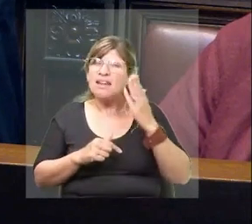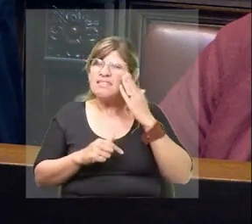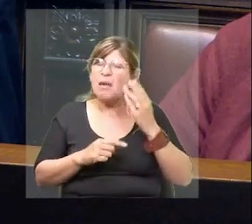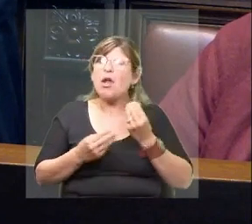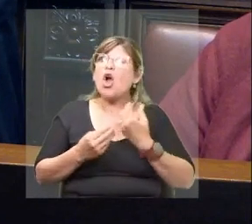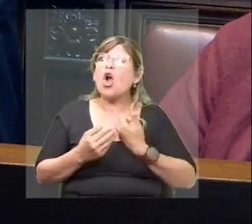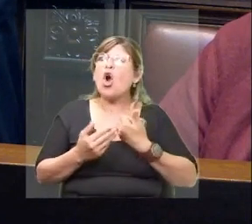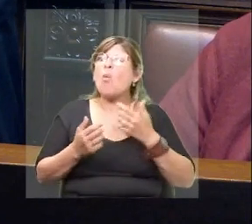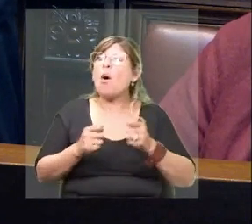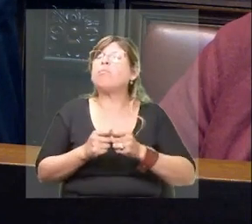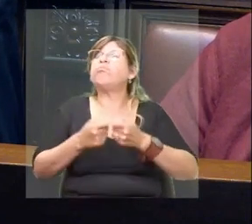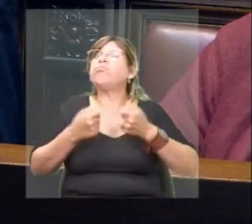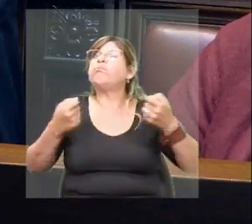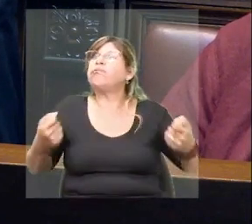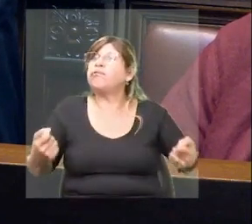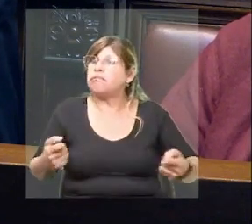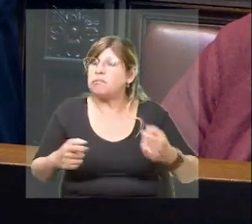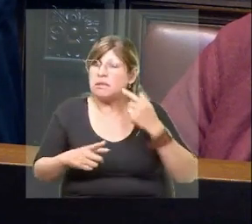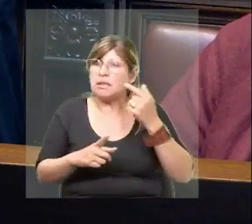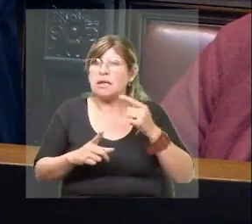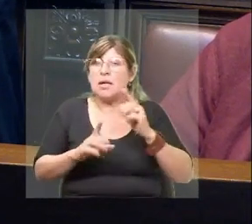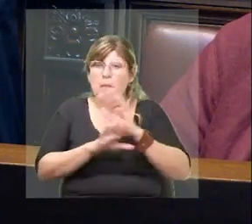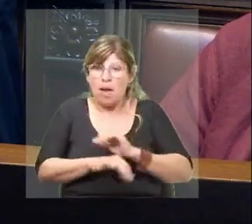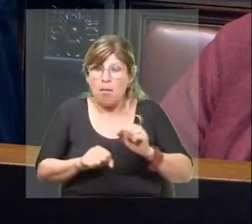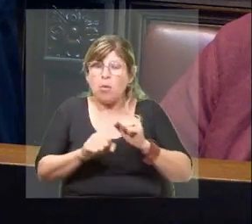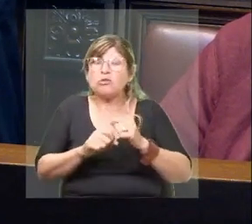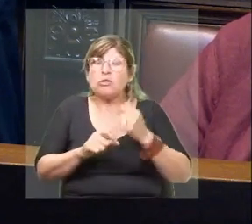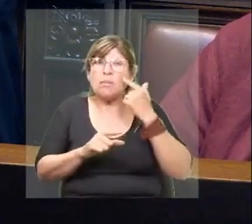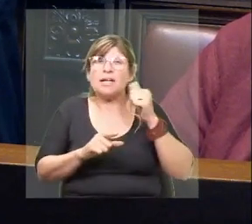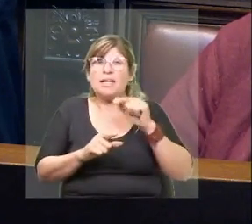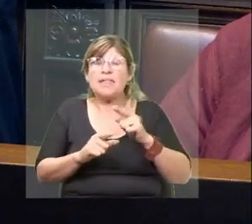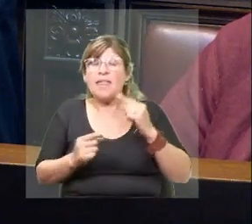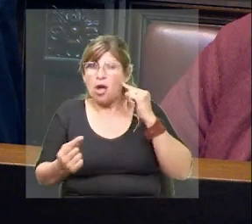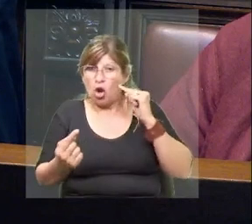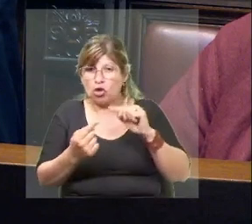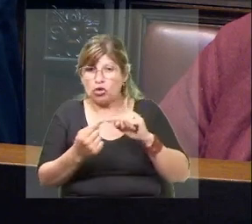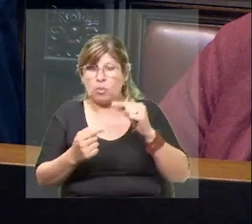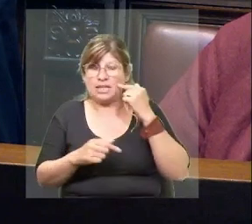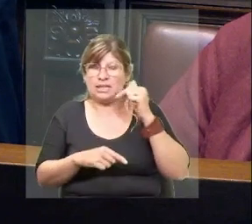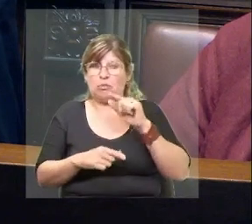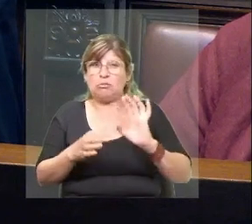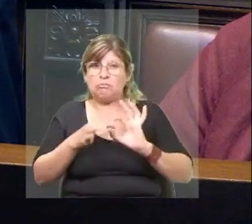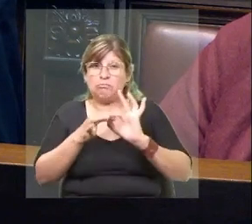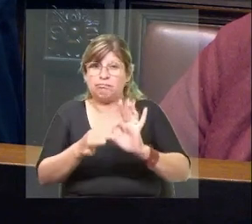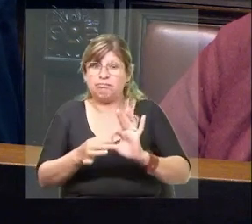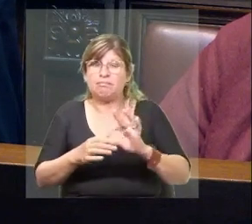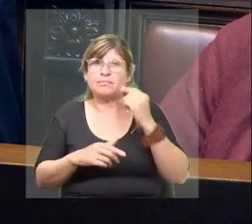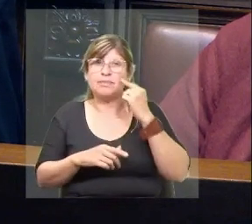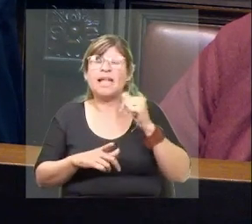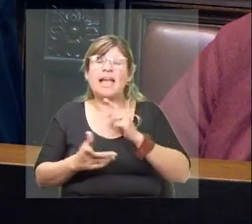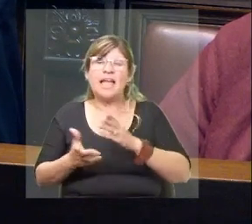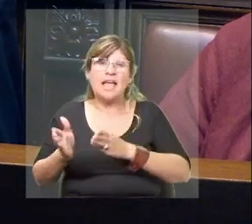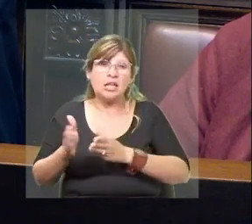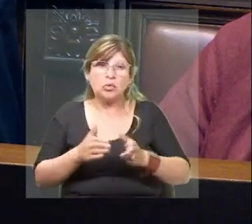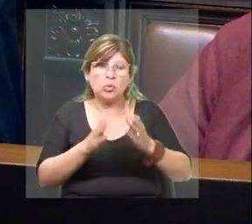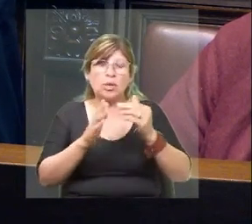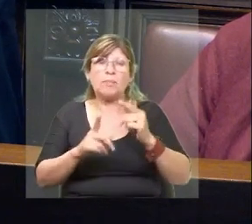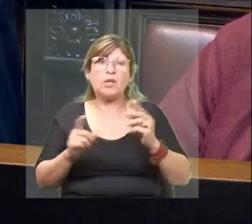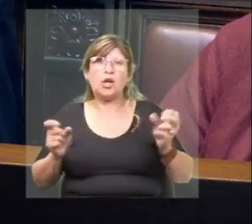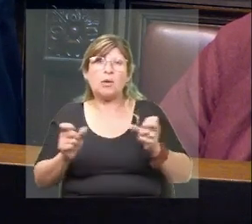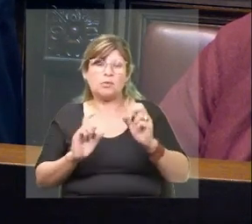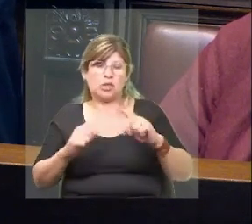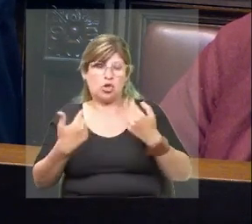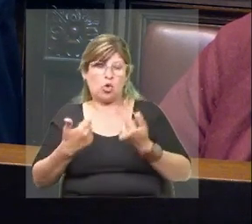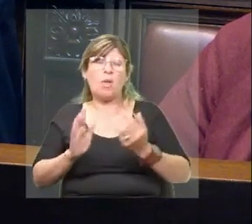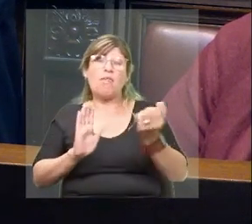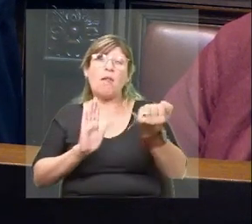ensancharlos, armonizando posibilidades con metas. Un camino que vamos haciendo con nuestras